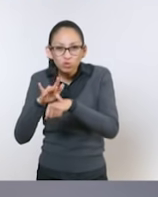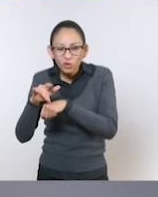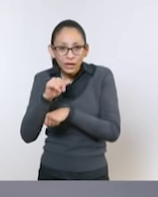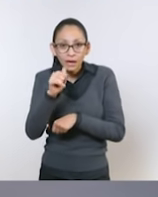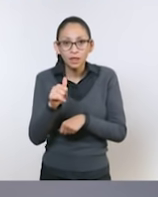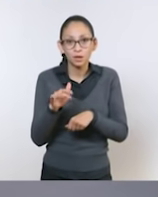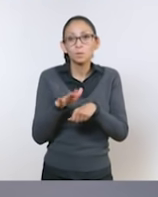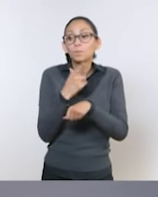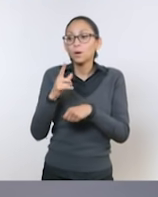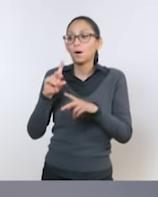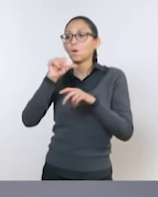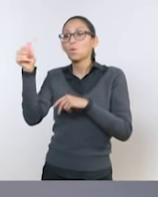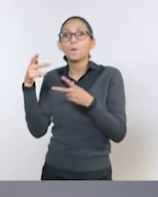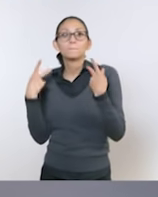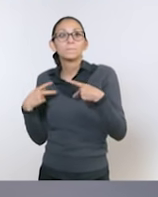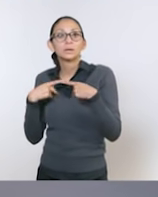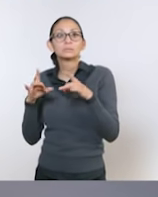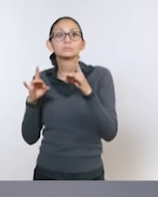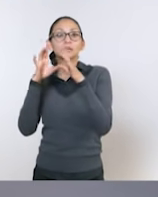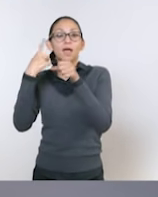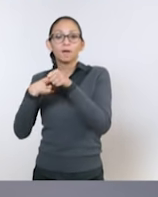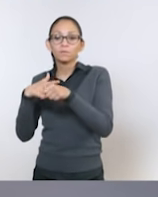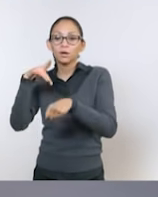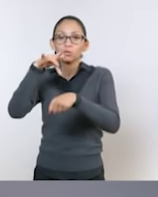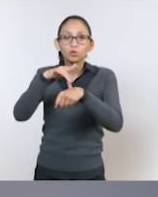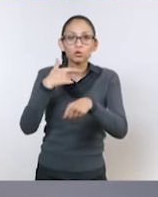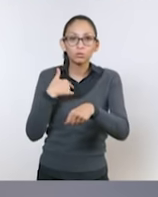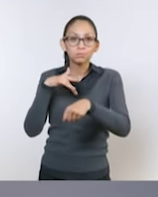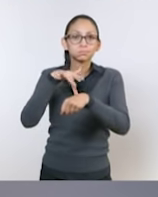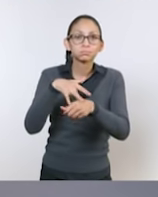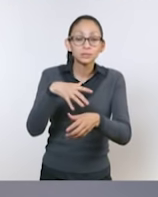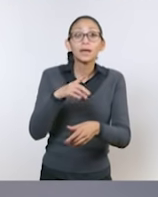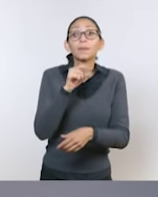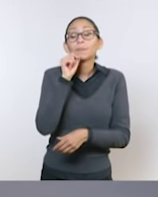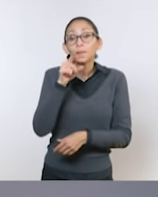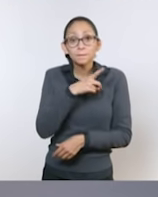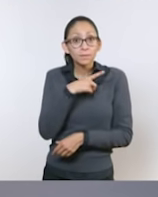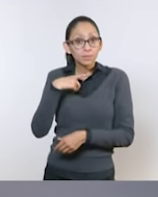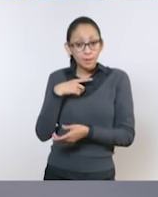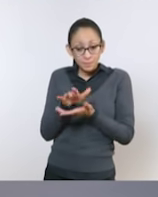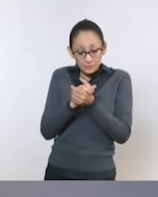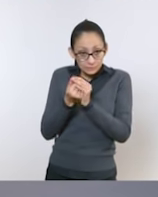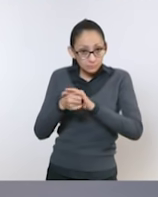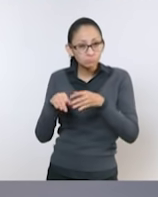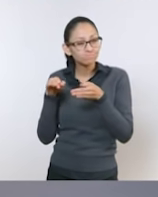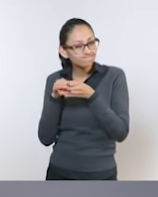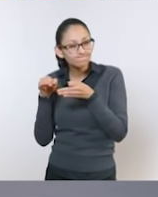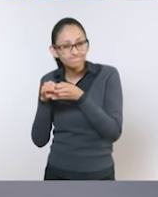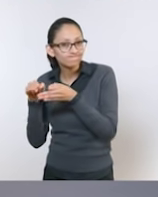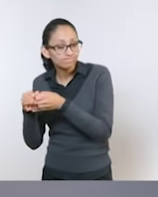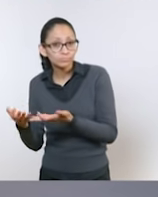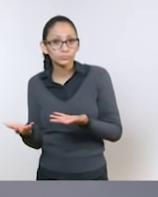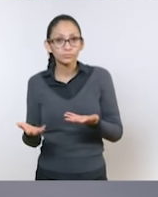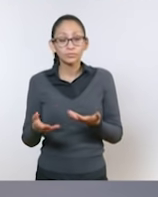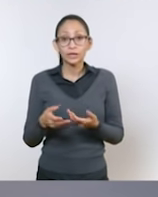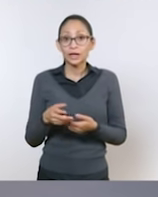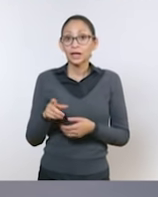las cosas que pueden haber tocado a las personas enfermas. Lavarte las manos con